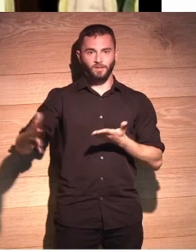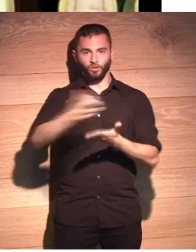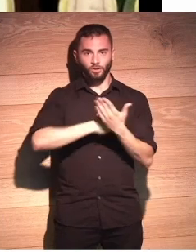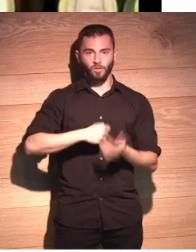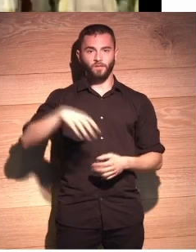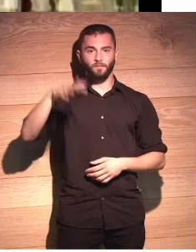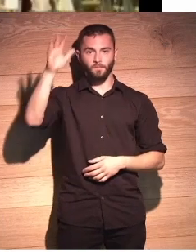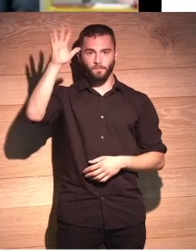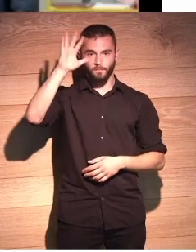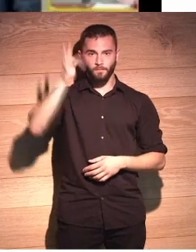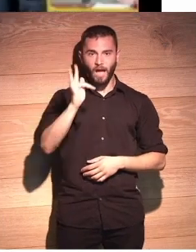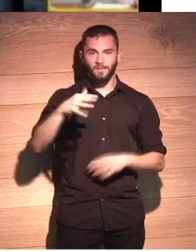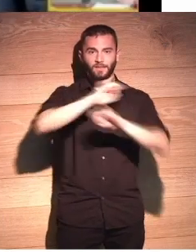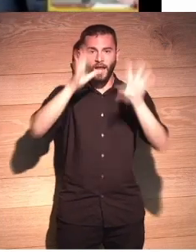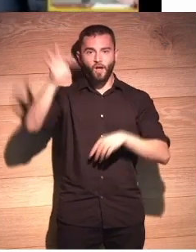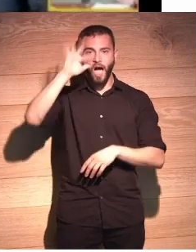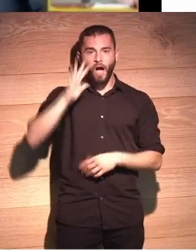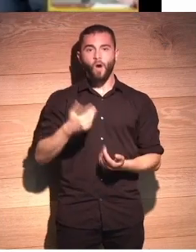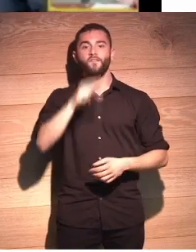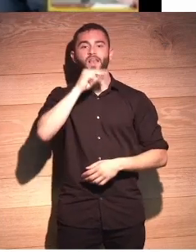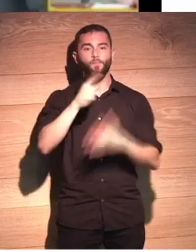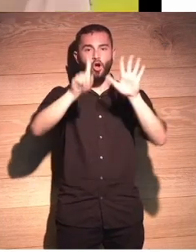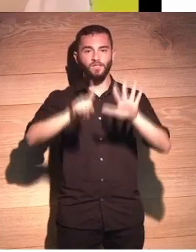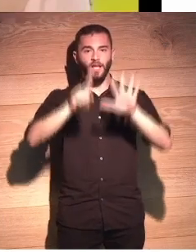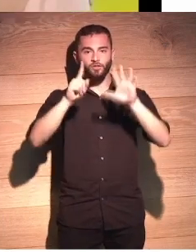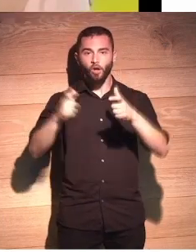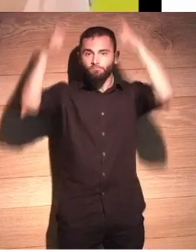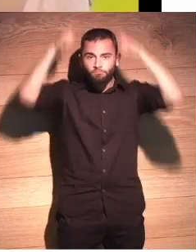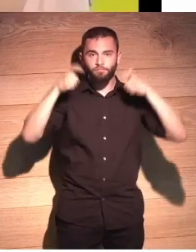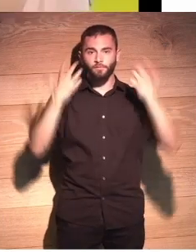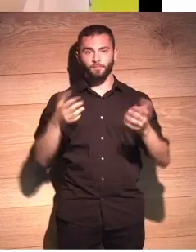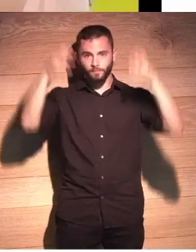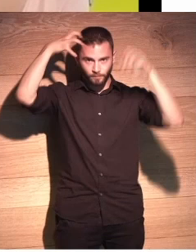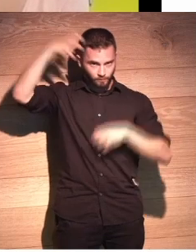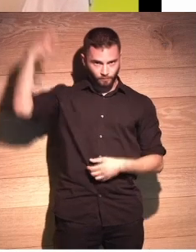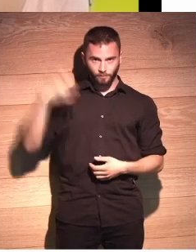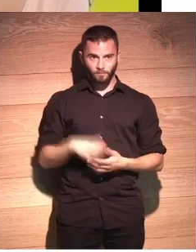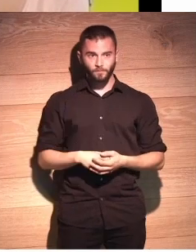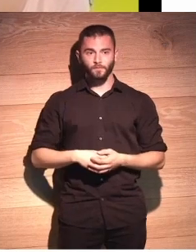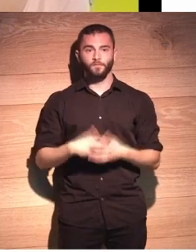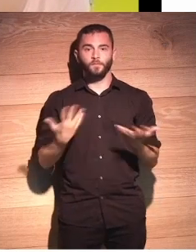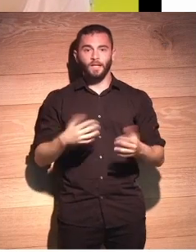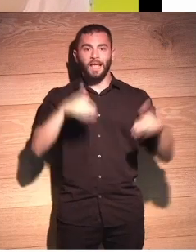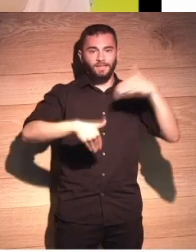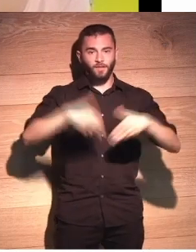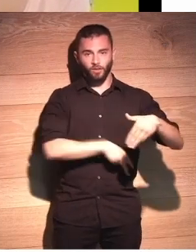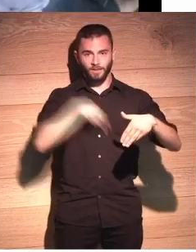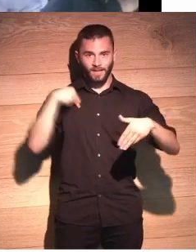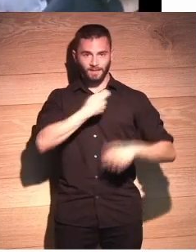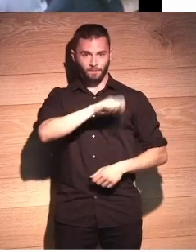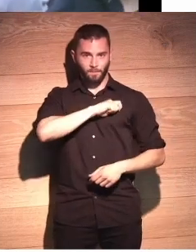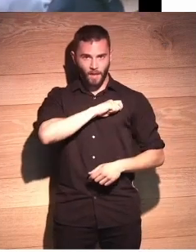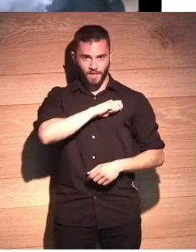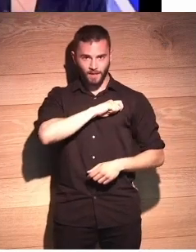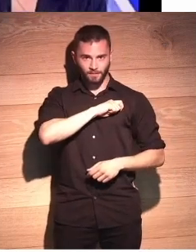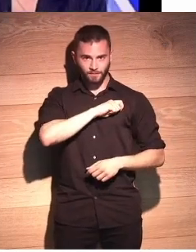vivido en directo la proclamación de Felipe VI. Y analistas de la actualidad y de la y las elecciones generales que en España